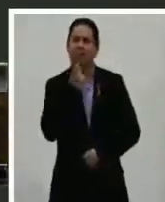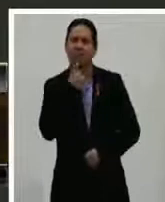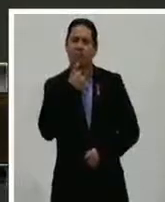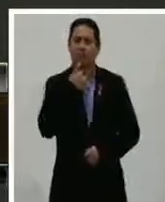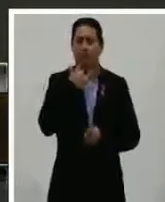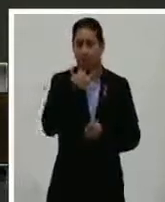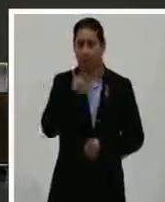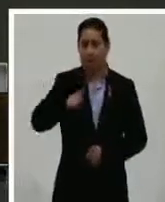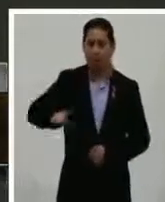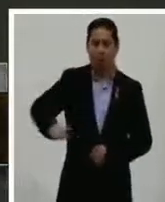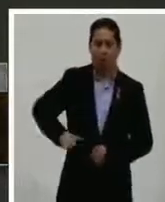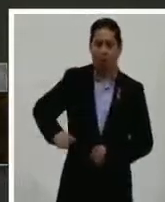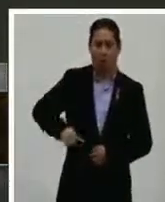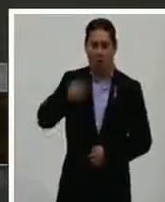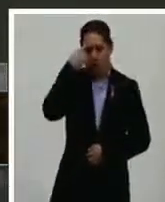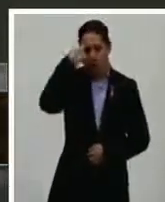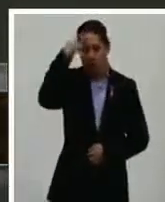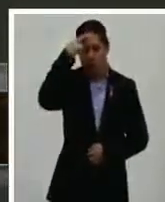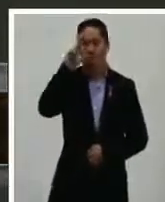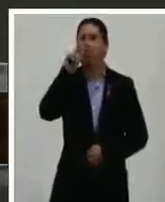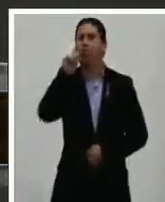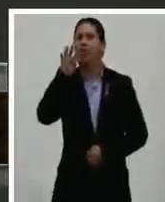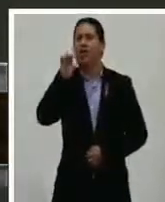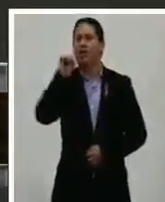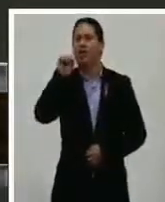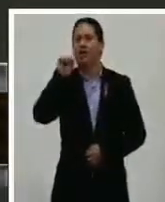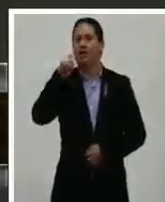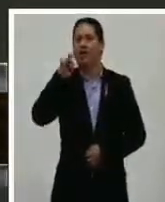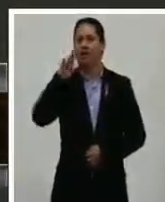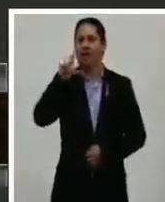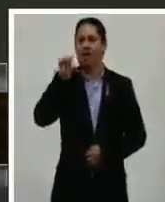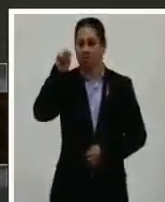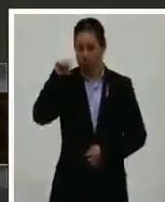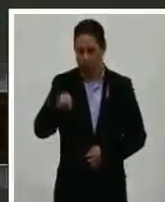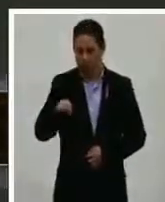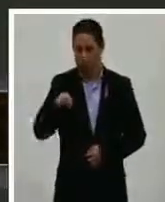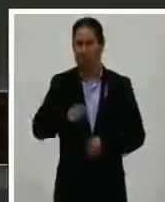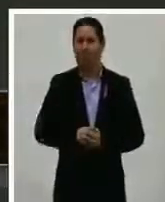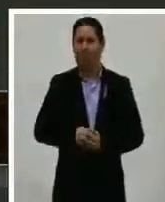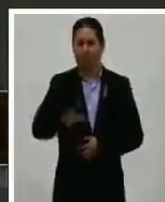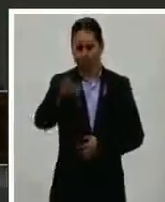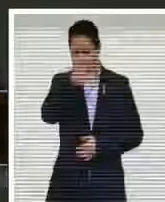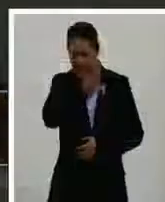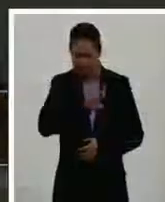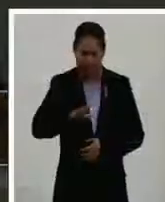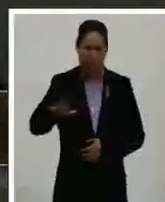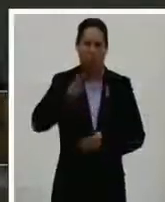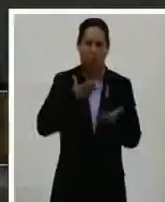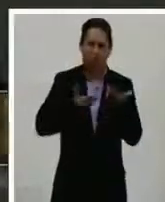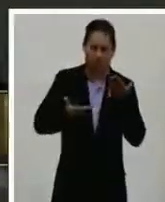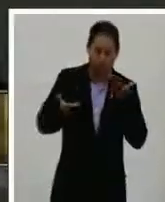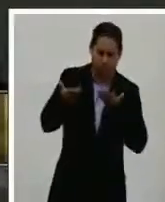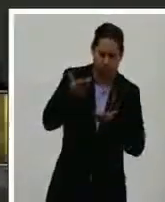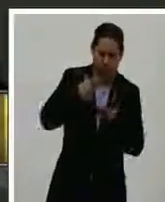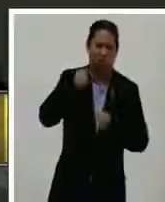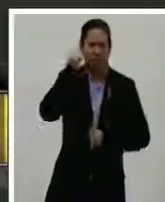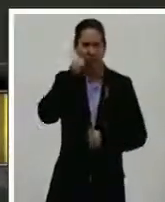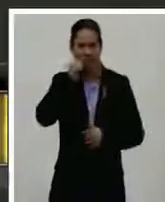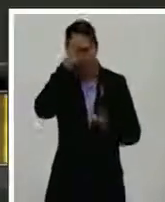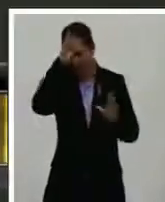gobernador doctor tilo escandón cadenas todo en el marco de la armonía y de los grandes